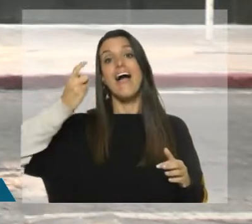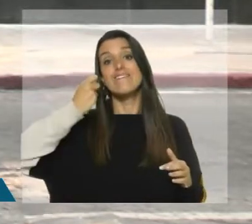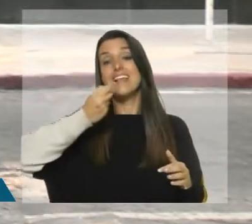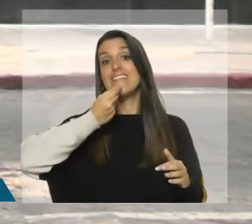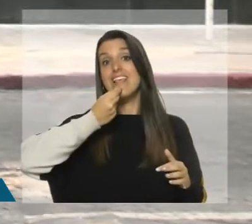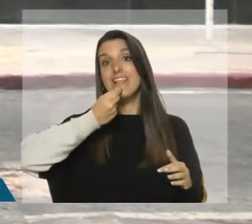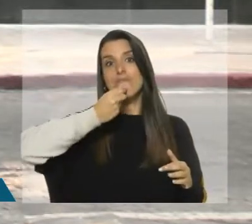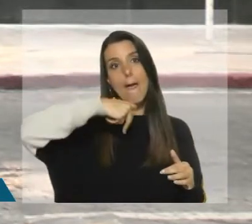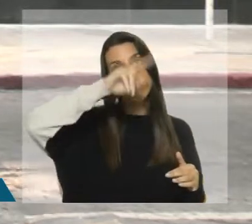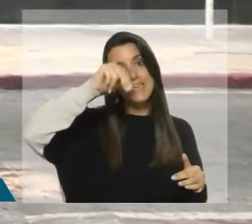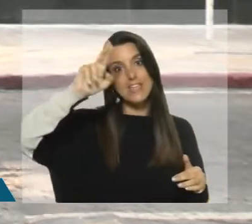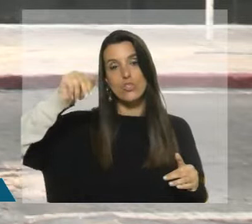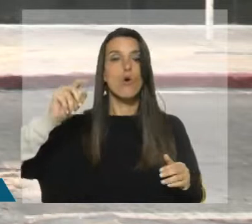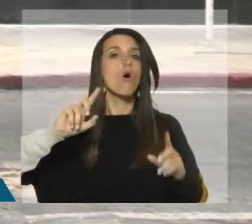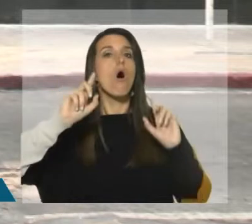dijo,